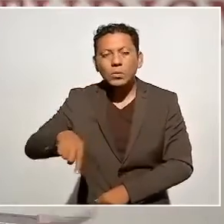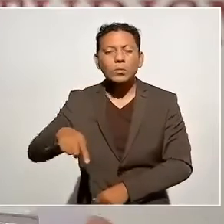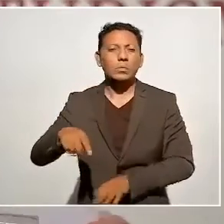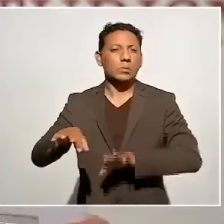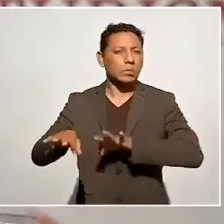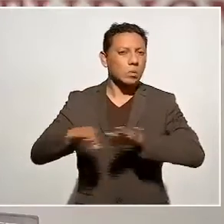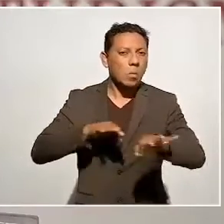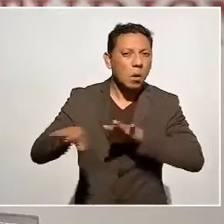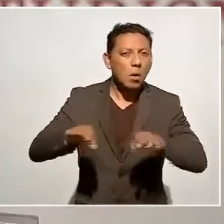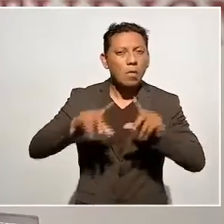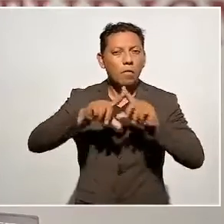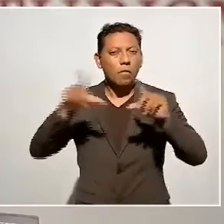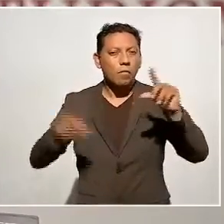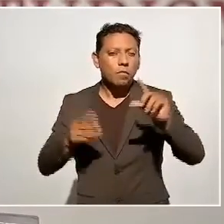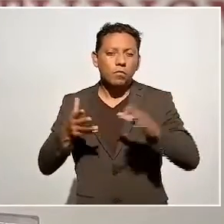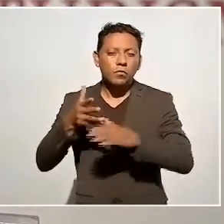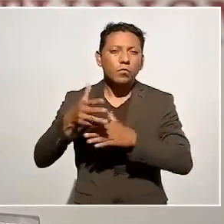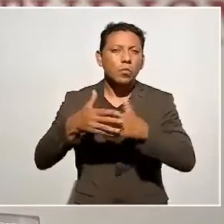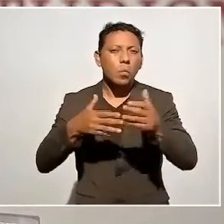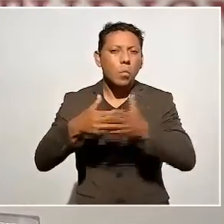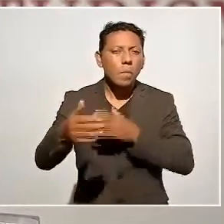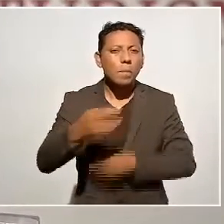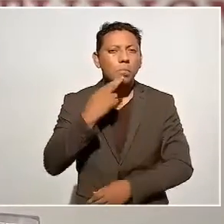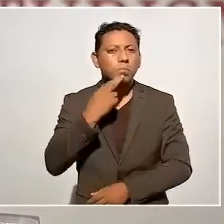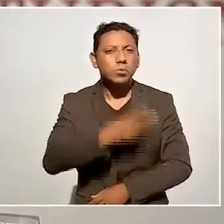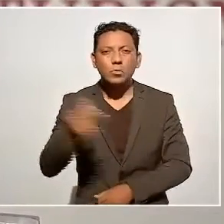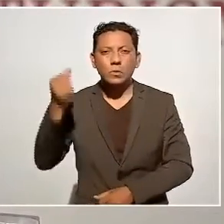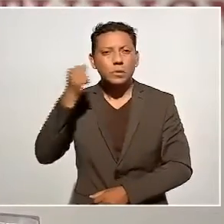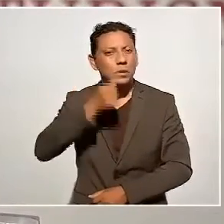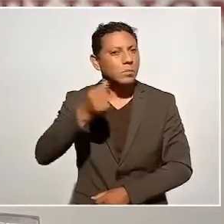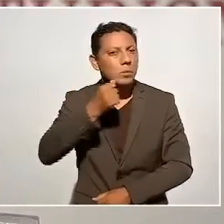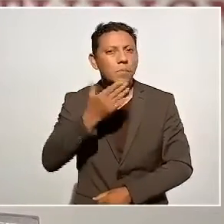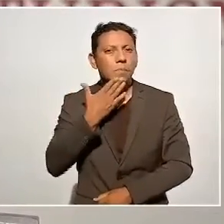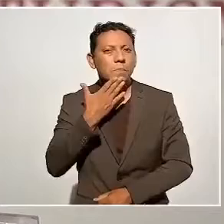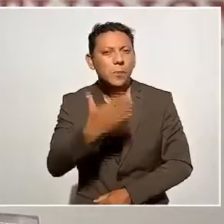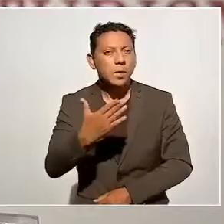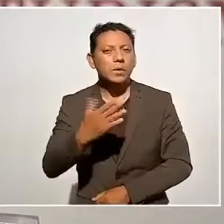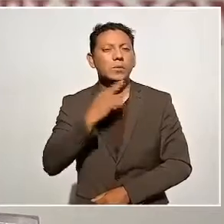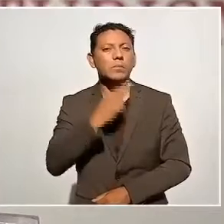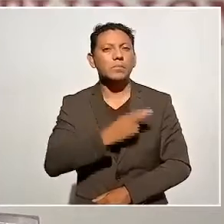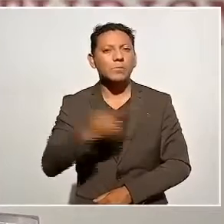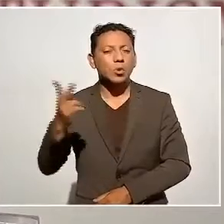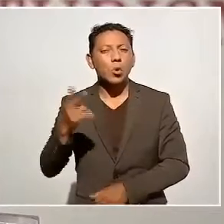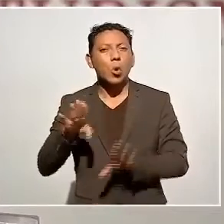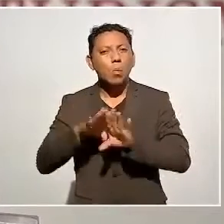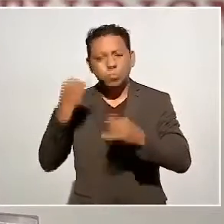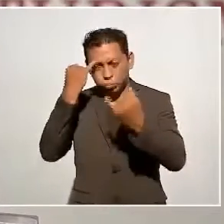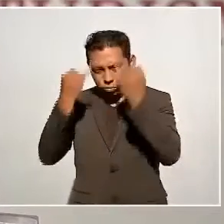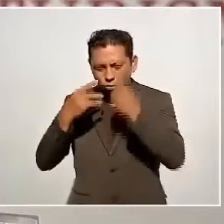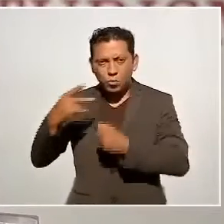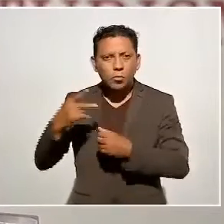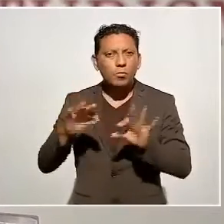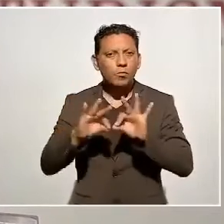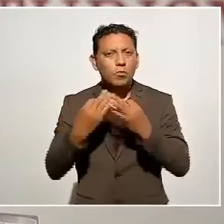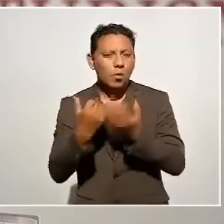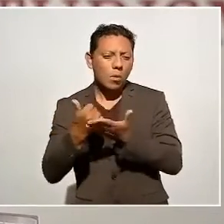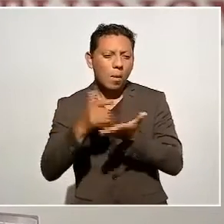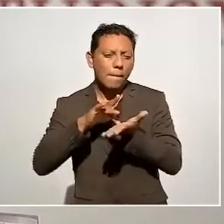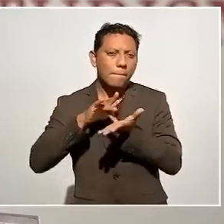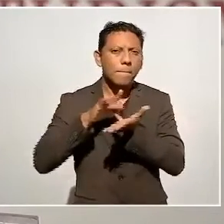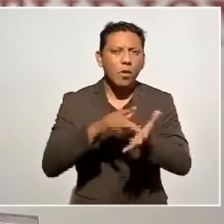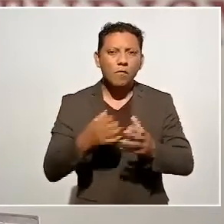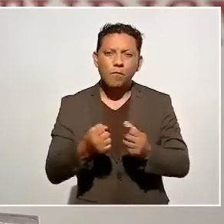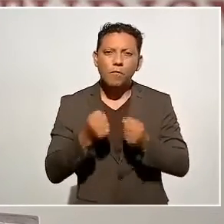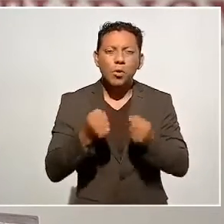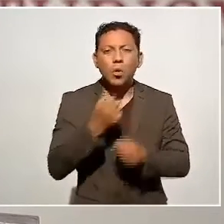país, de un futuro y de modernidad, portador siempre de bienestar, y a través de sus ideas, sus apuntes y sus